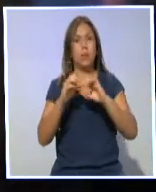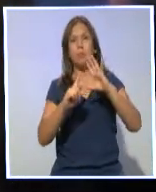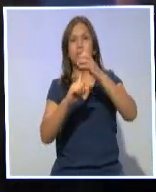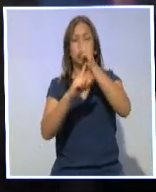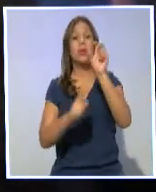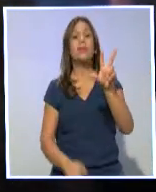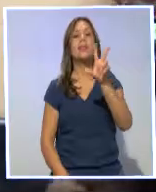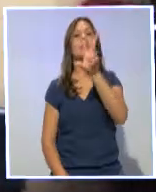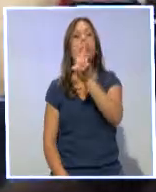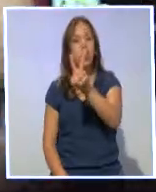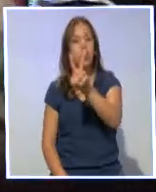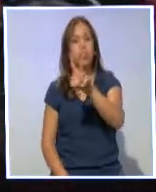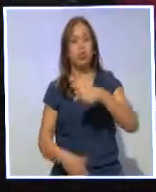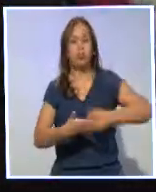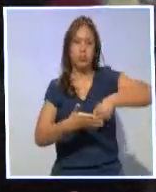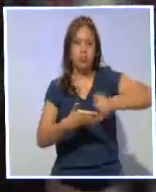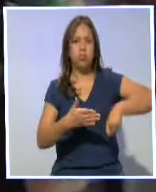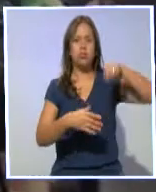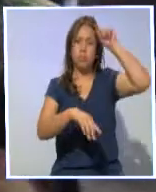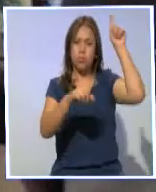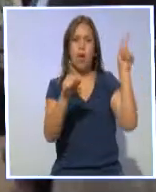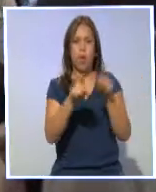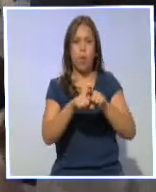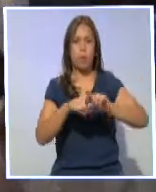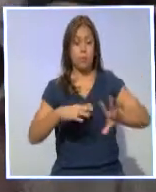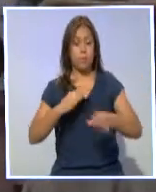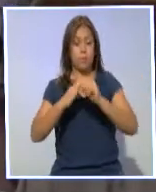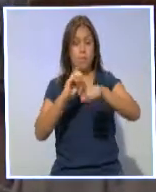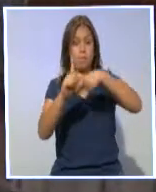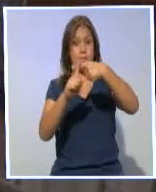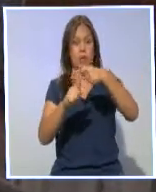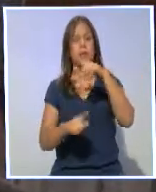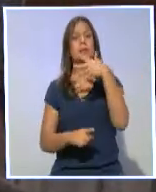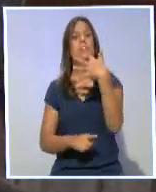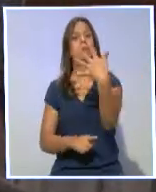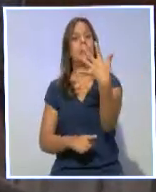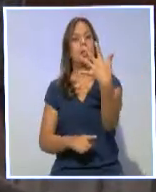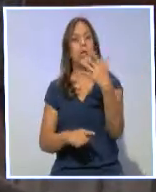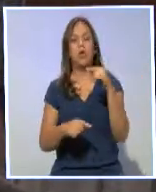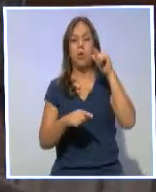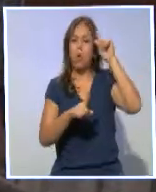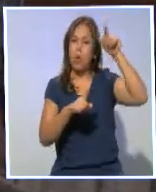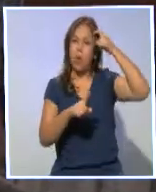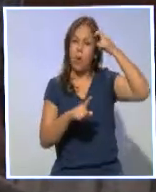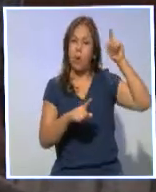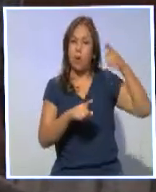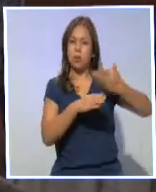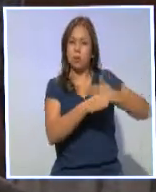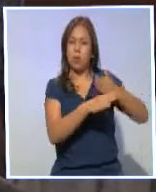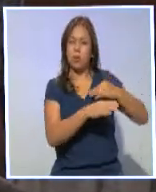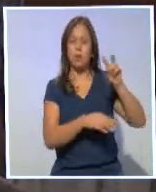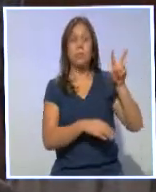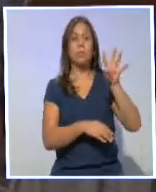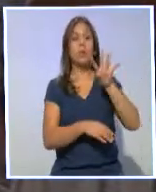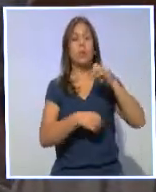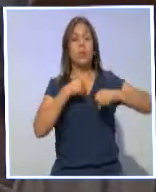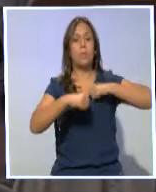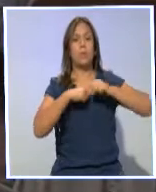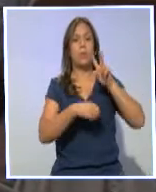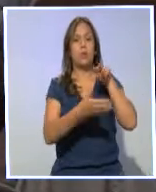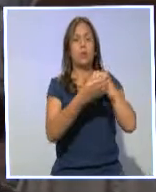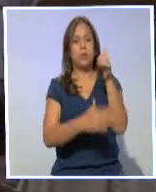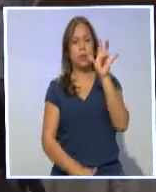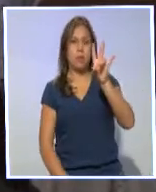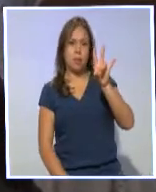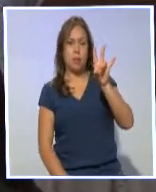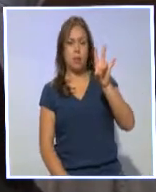acuerdos indemnizatorios. A estos se suman otros 5 acuerdos que firmaron en el gobierno anterior, antes del 24 de mayo de